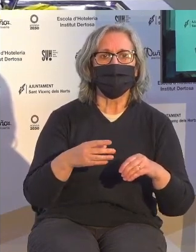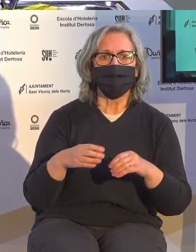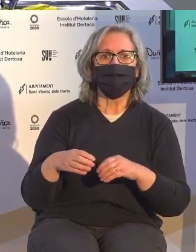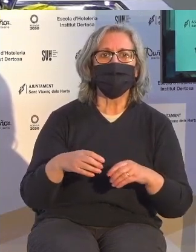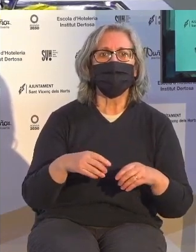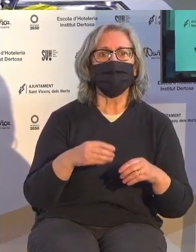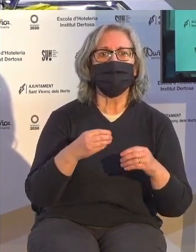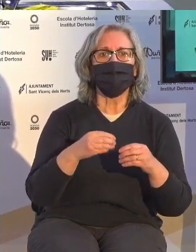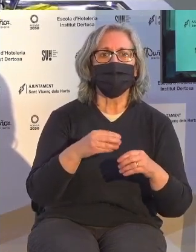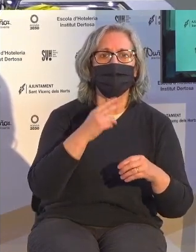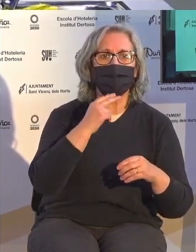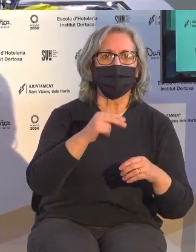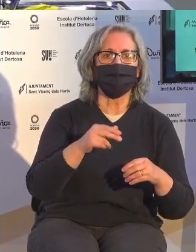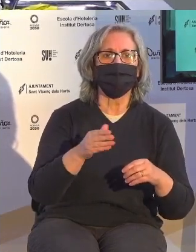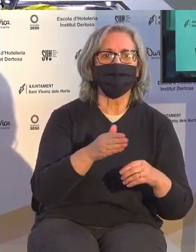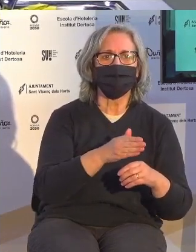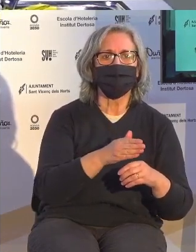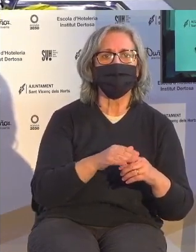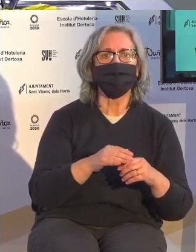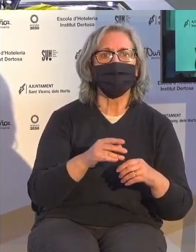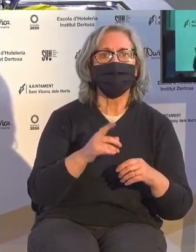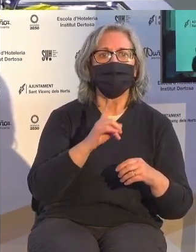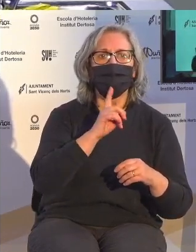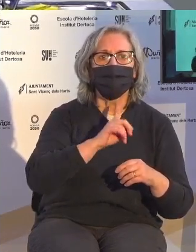con un relato